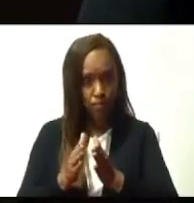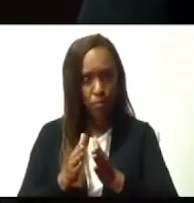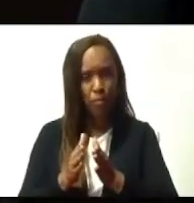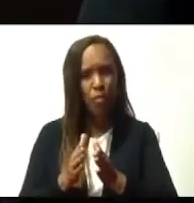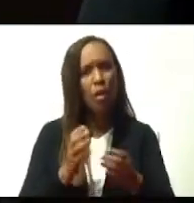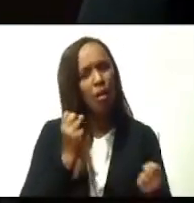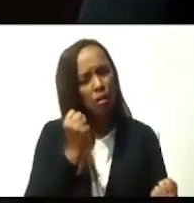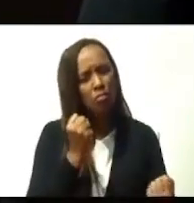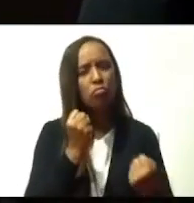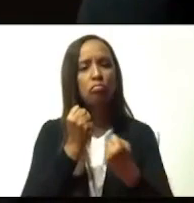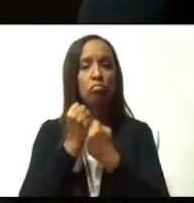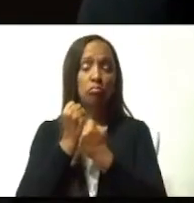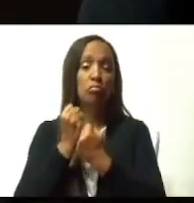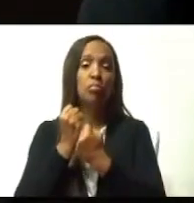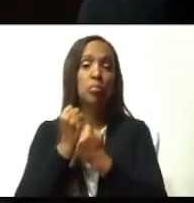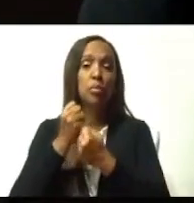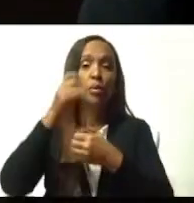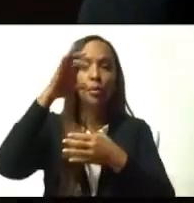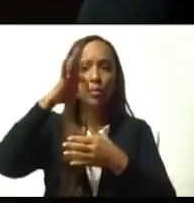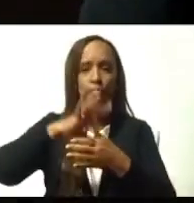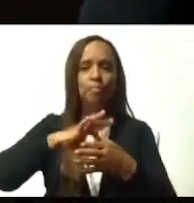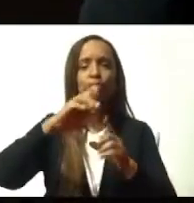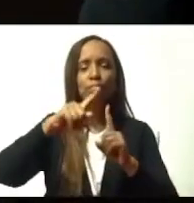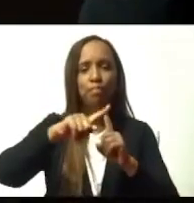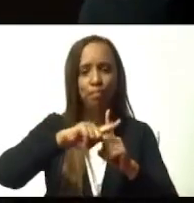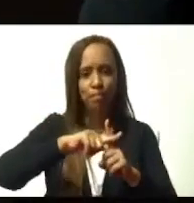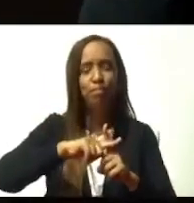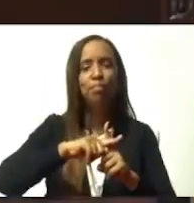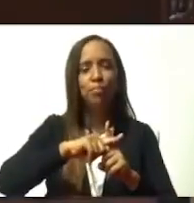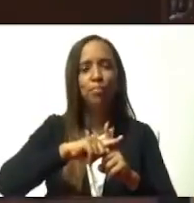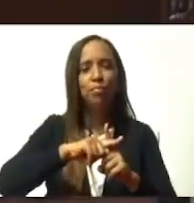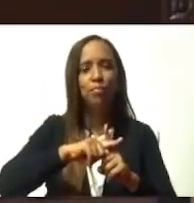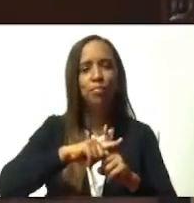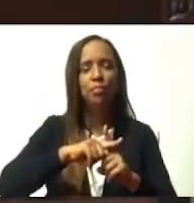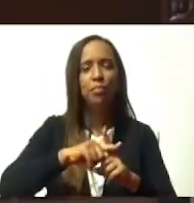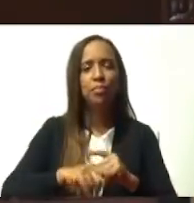favorable a favor de Sánchez Ramírez. Muchas gracias, diputado Sadoque.